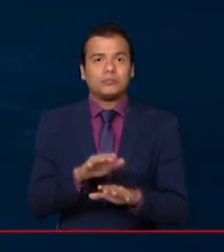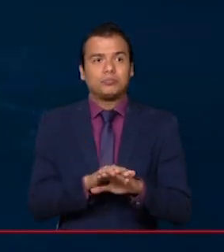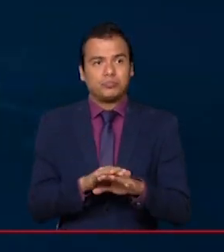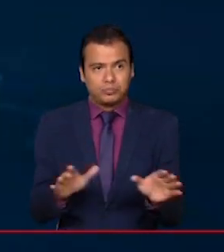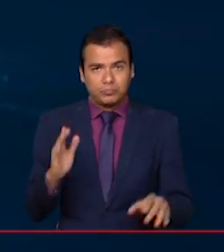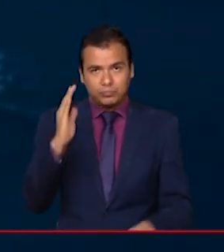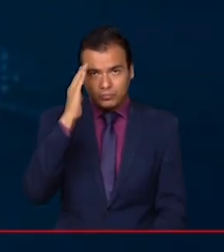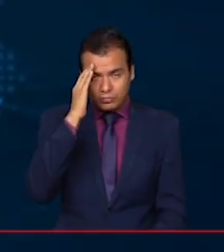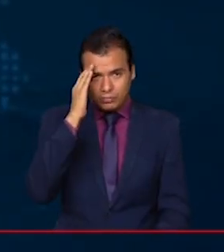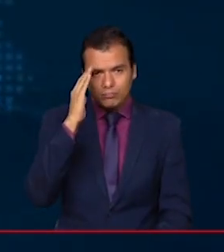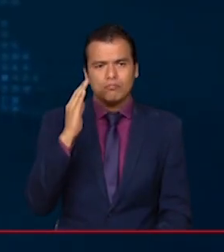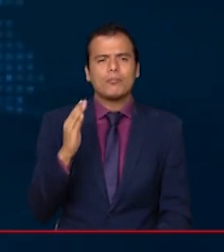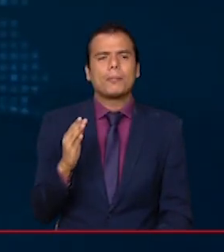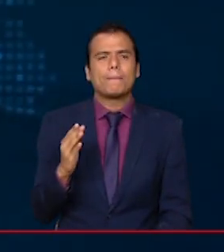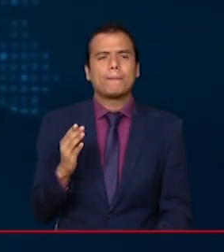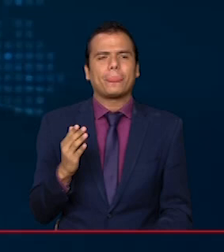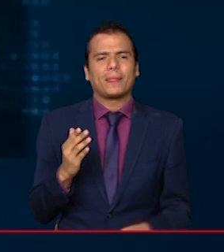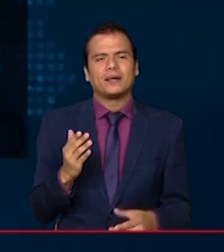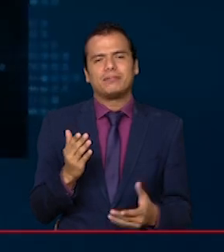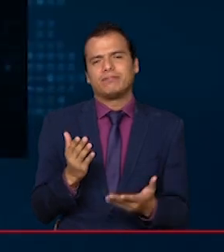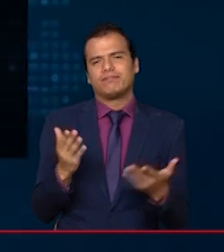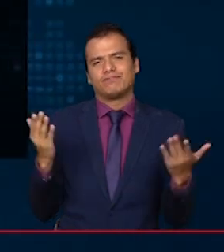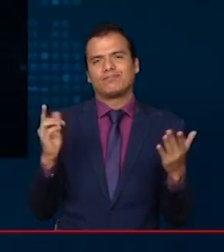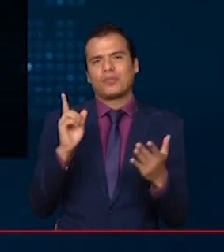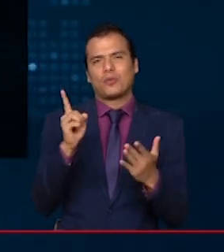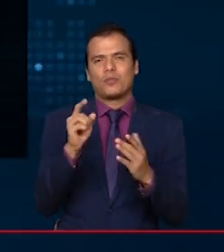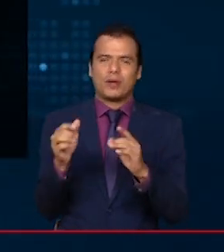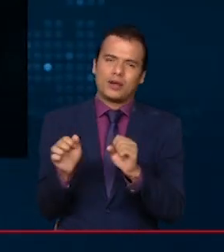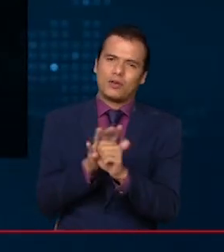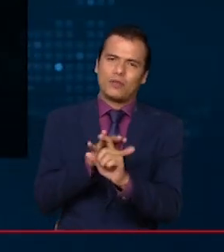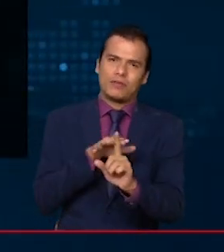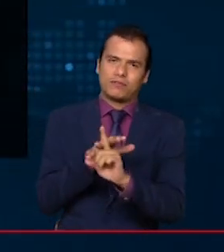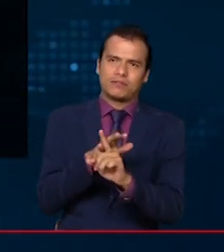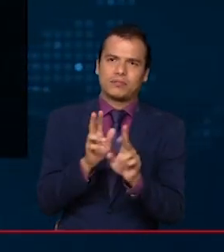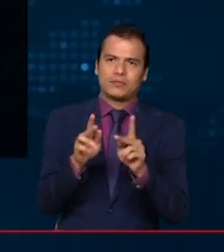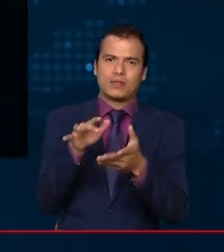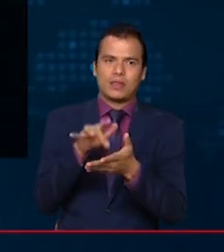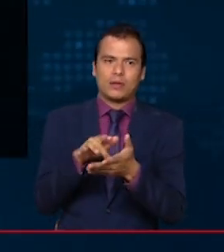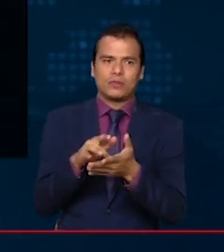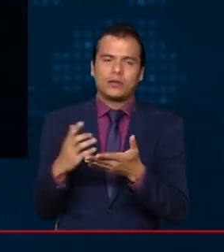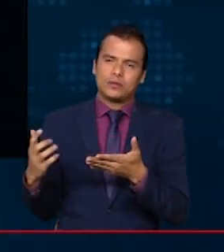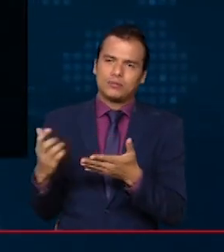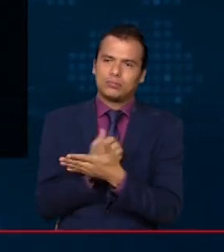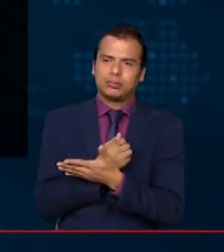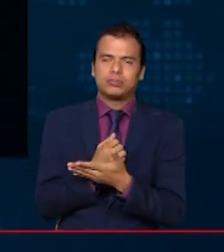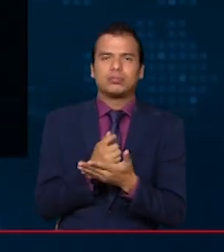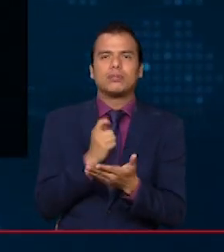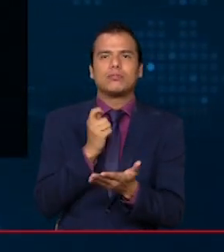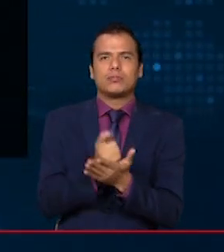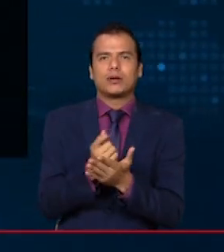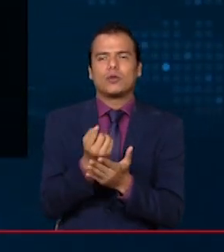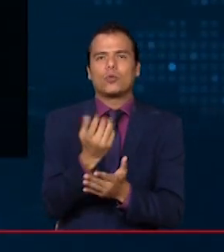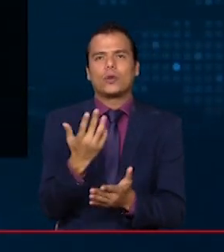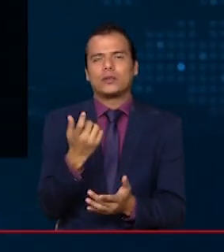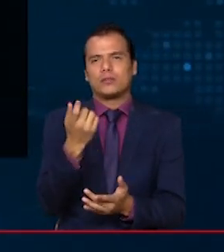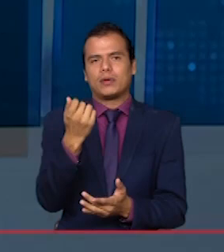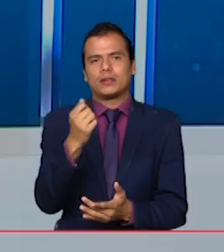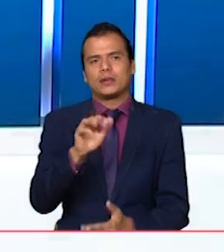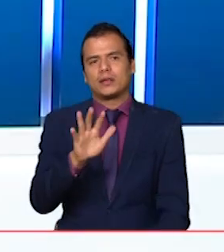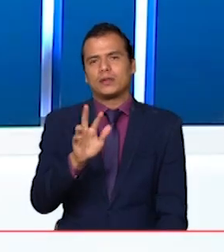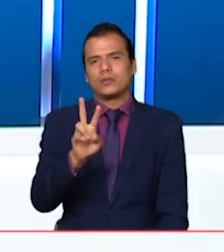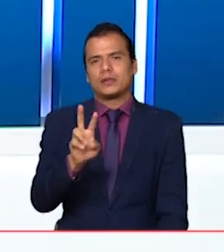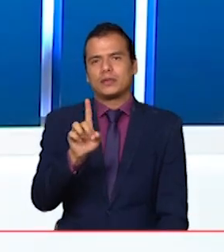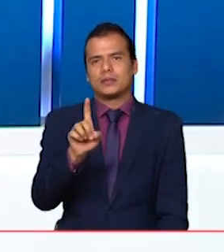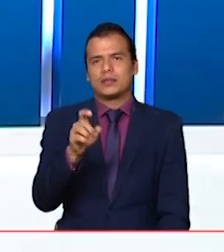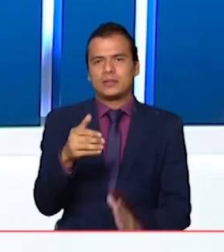las afectaciones sufridas por la pandemia, el recaudo fue de solo 520 mil millones de pesos, es decir,